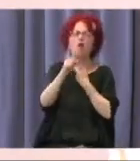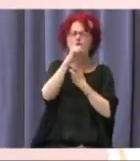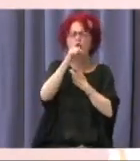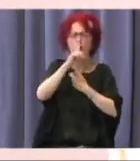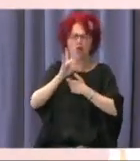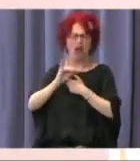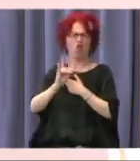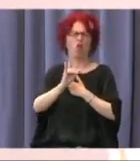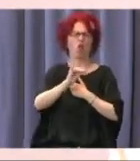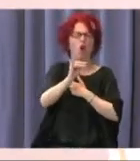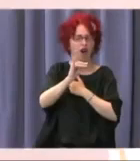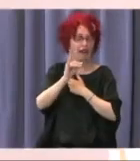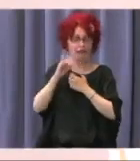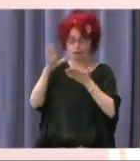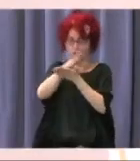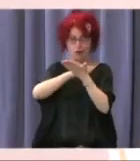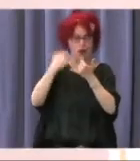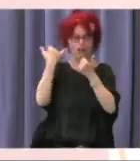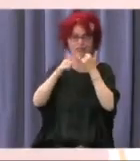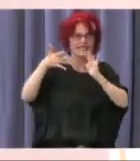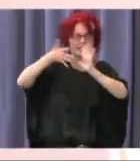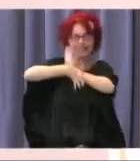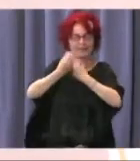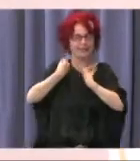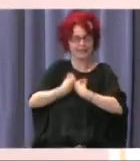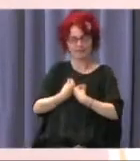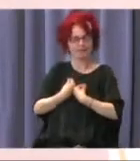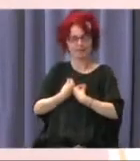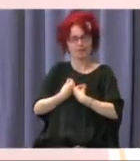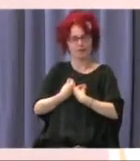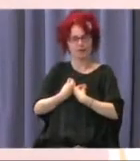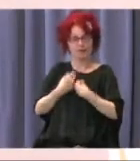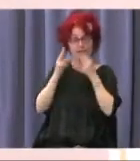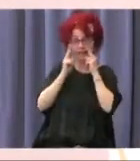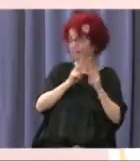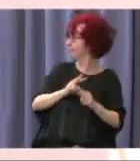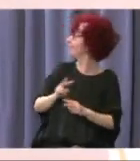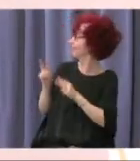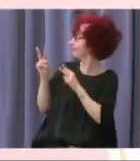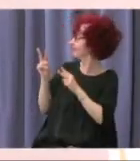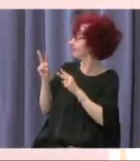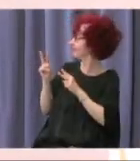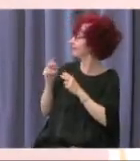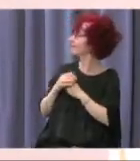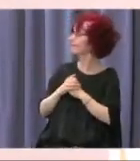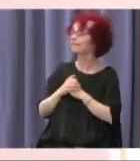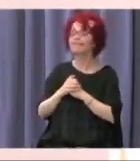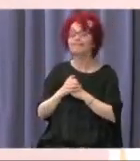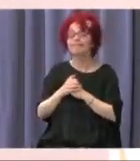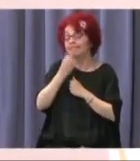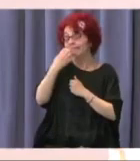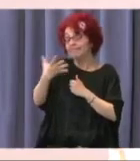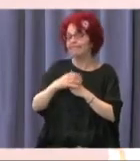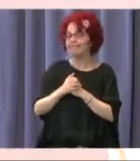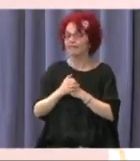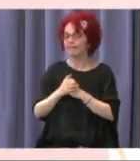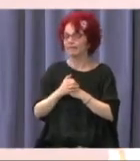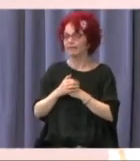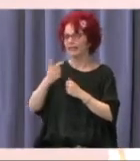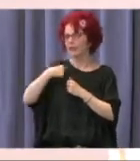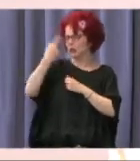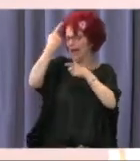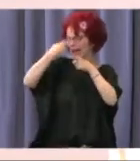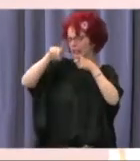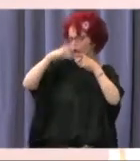zorra, etcétera. Casi siempre el insulto tiene mucho que ver con esta, con la honestidad. Bien, voy a saltar algunas